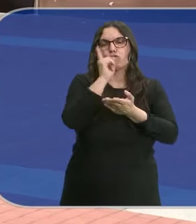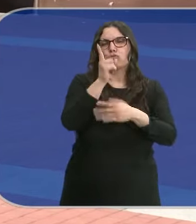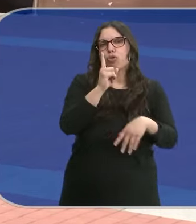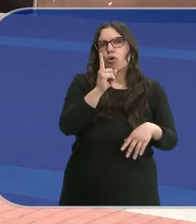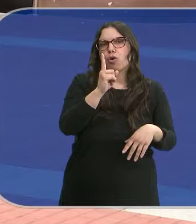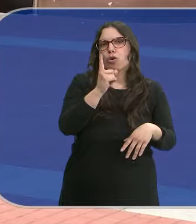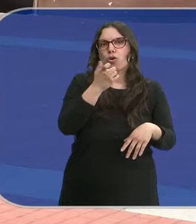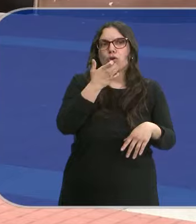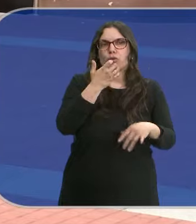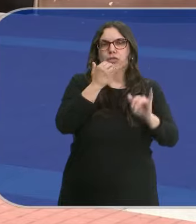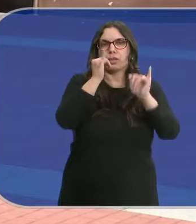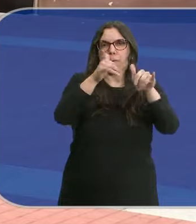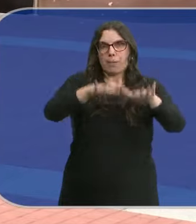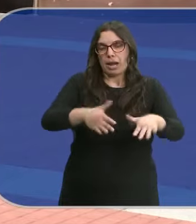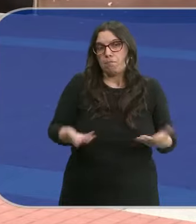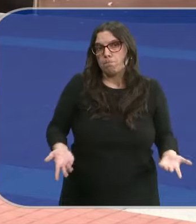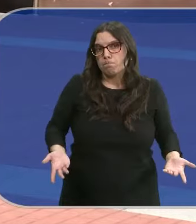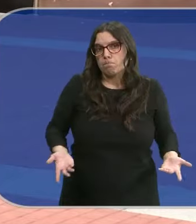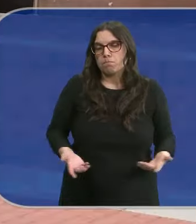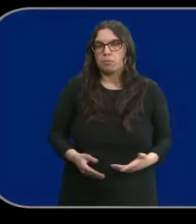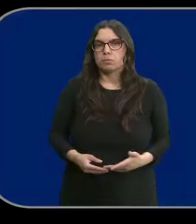unidades que vayan a parar en Miranda.